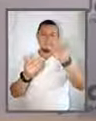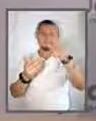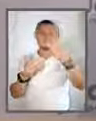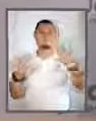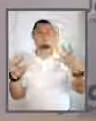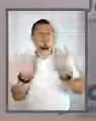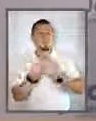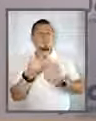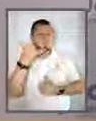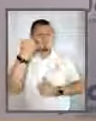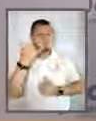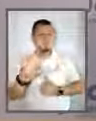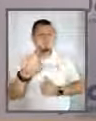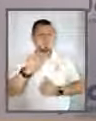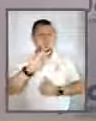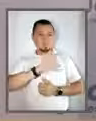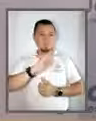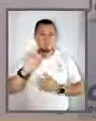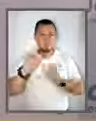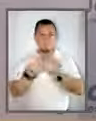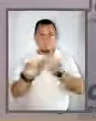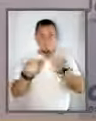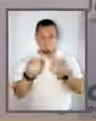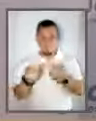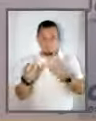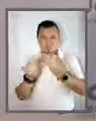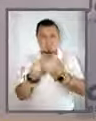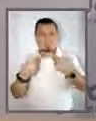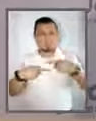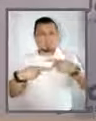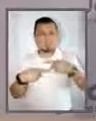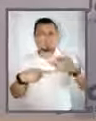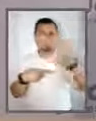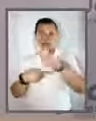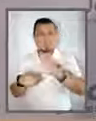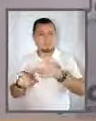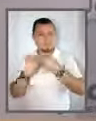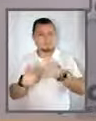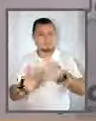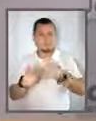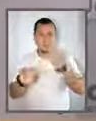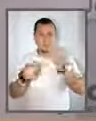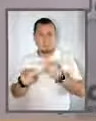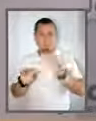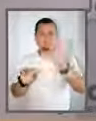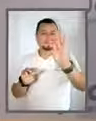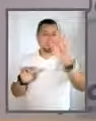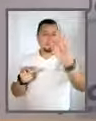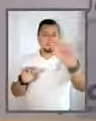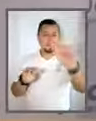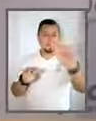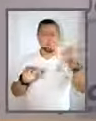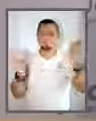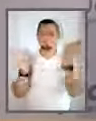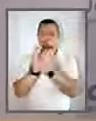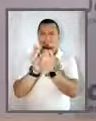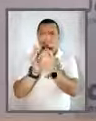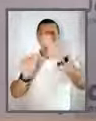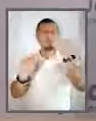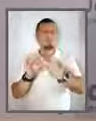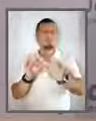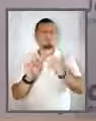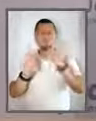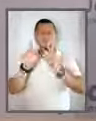y que ya están autorizadas por ejemplo, la FDA, y que son pruebas